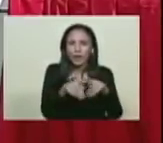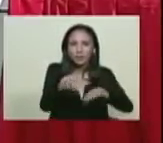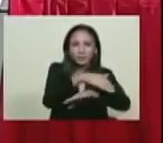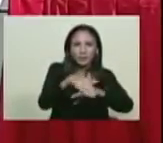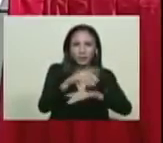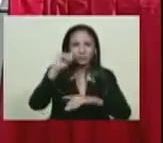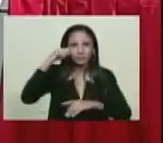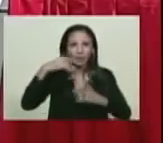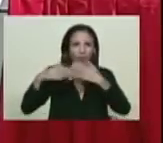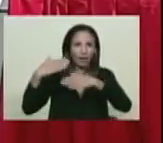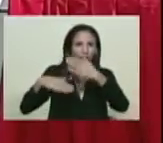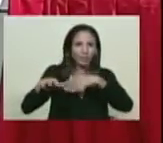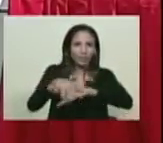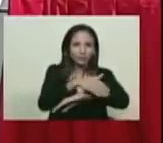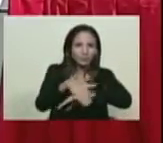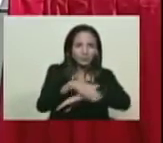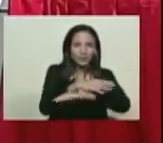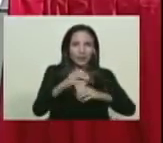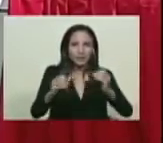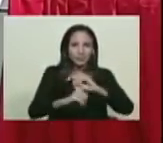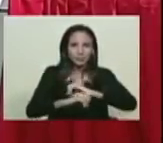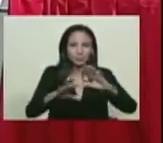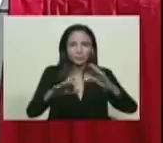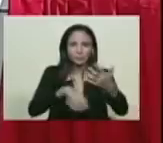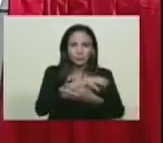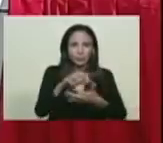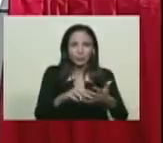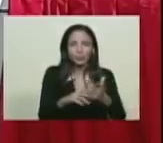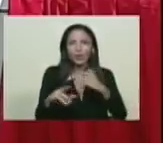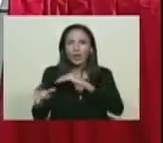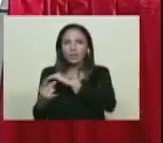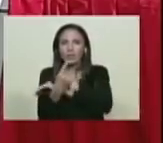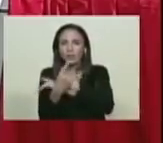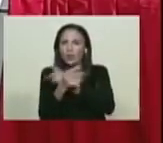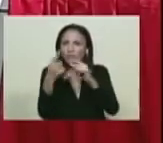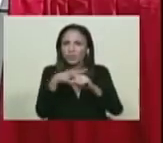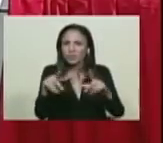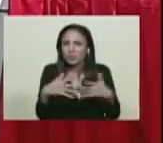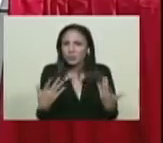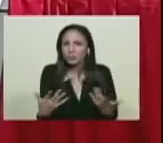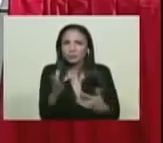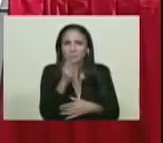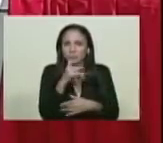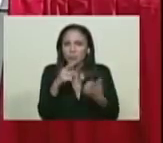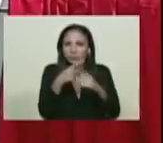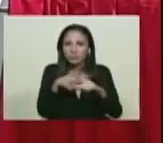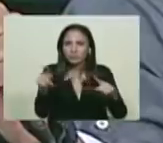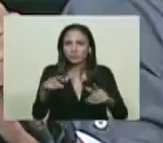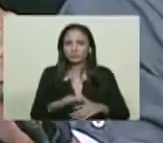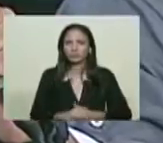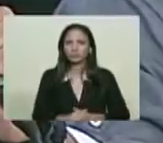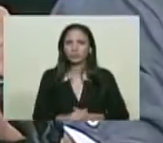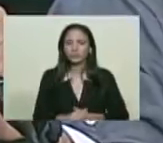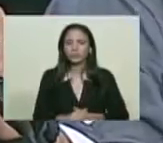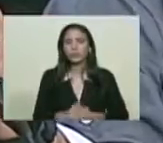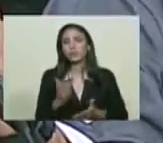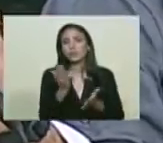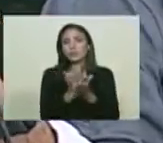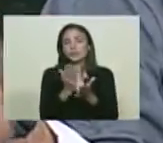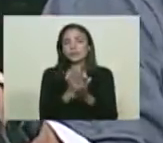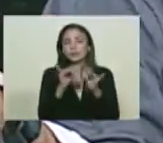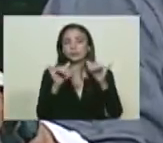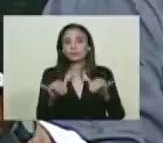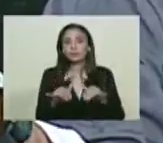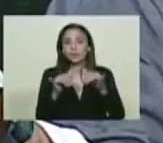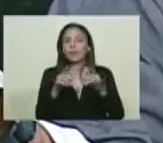Guarimbero y traidor, corrupto y traidor, no veo la diferencia, no sé cuál es la diferencia. Y lo que siempre termina ocurriendo, presidente,